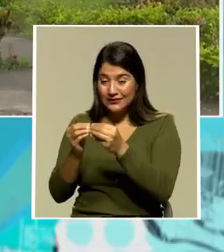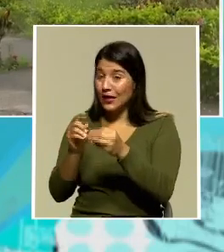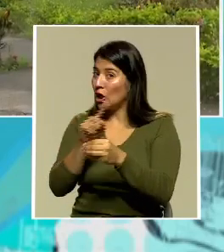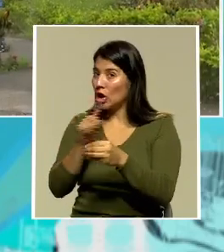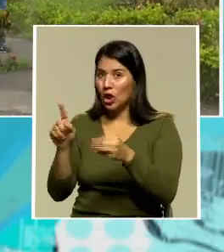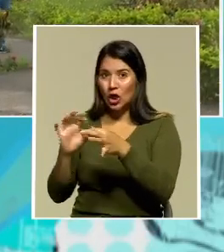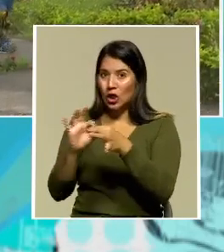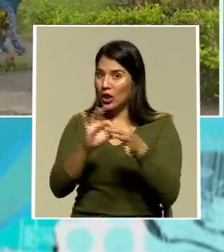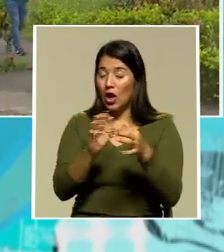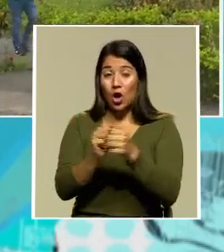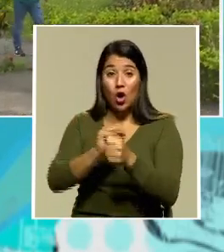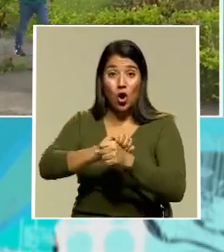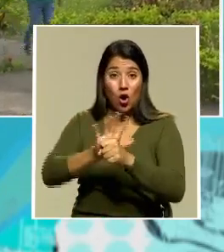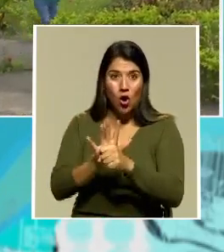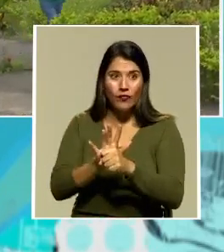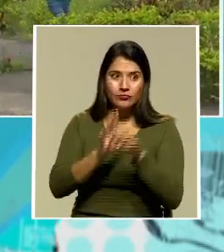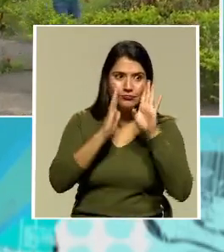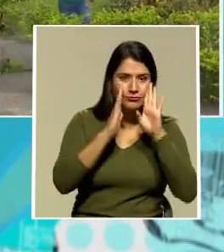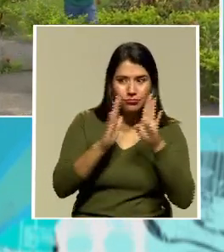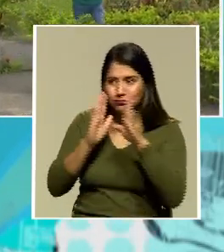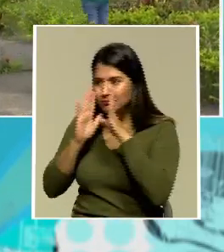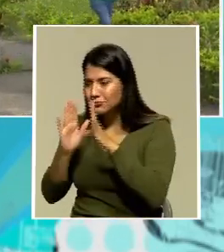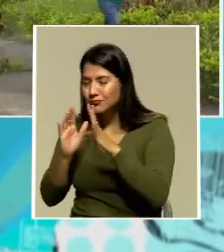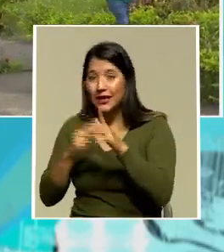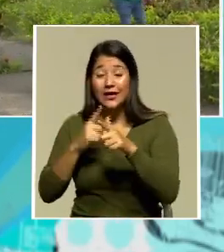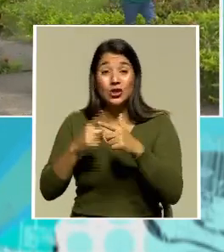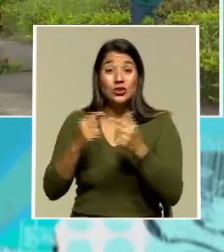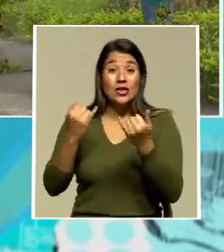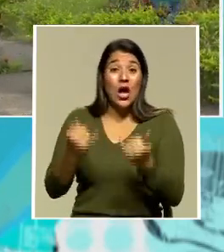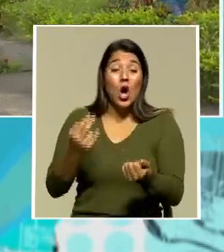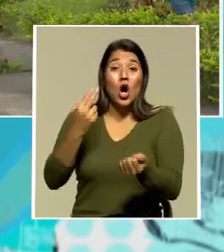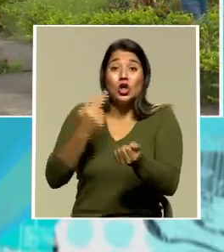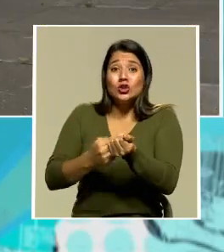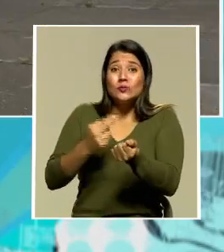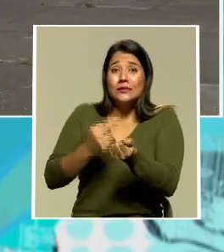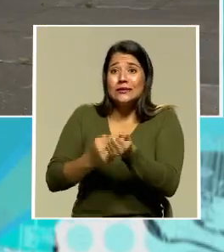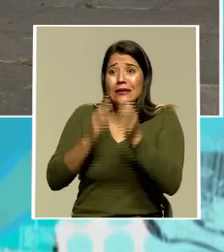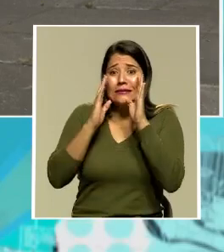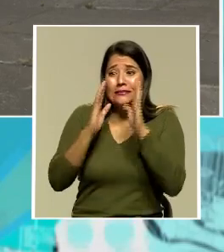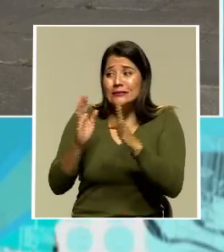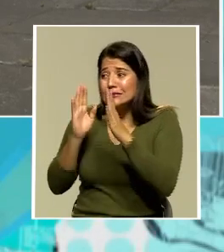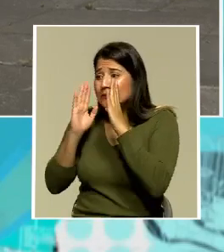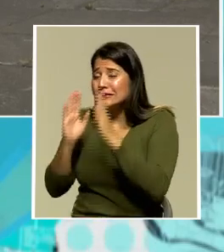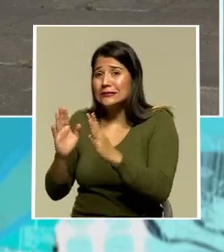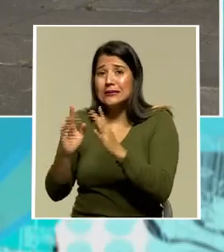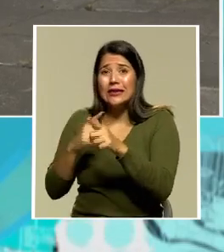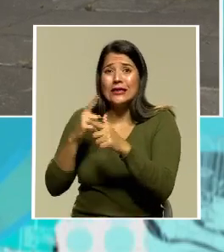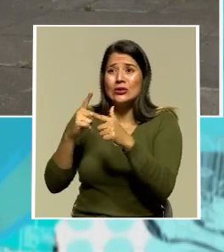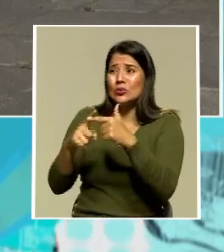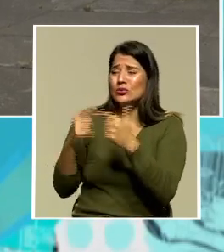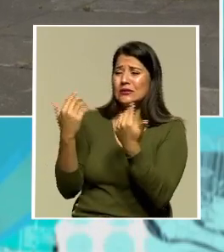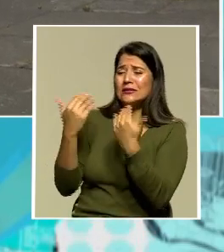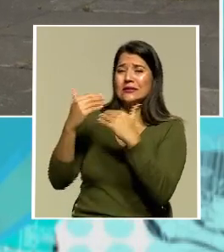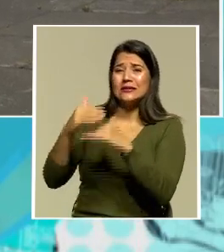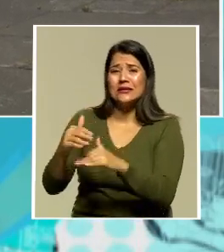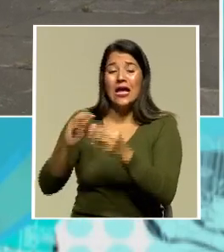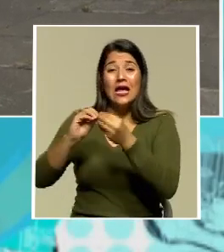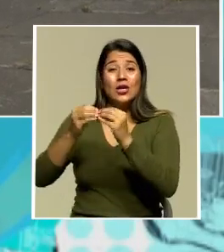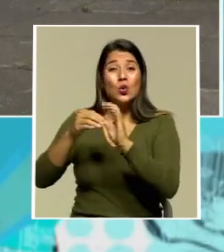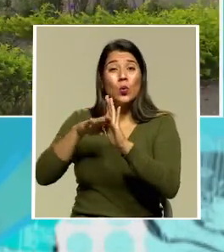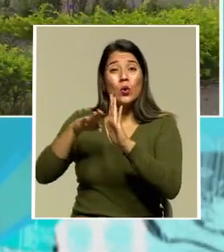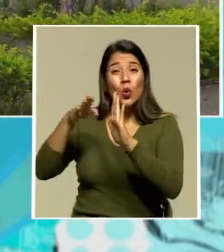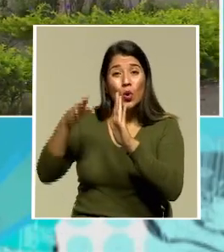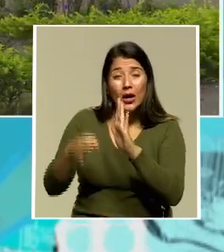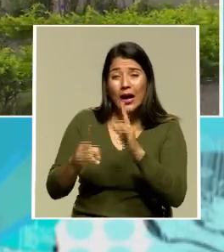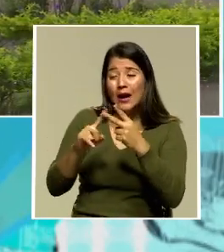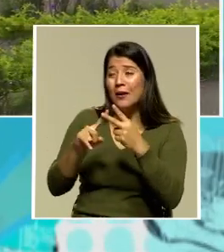este momento maneja una dualidad que limita muchísimo la disponibilidad de las camas, la